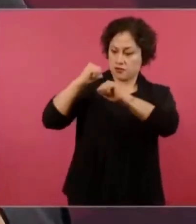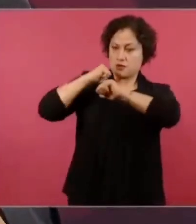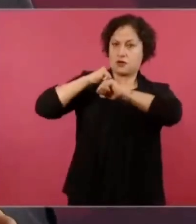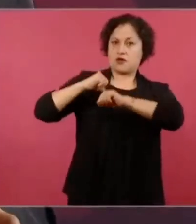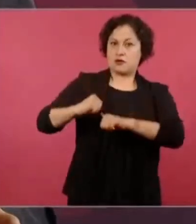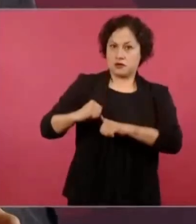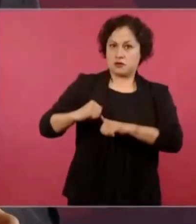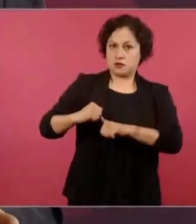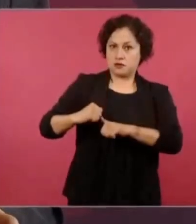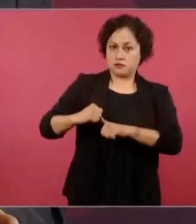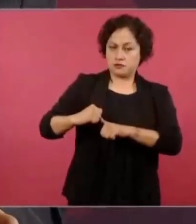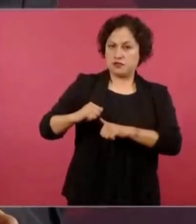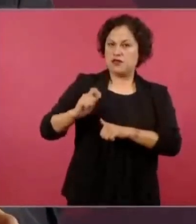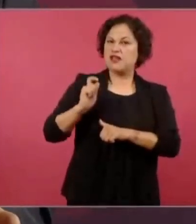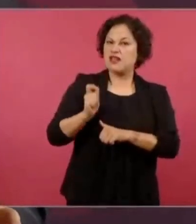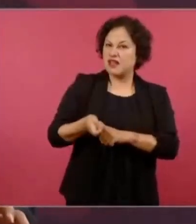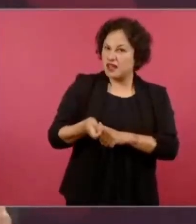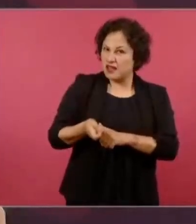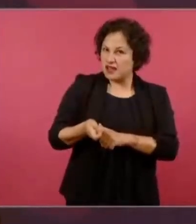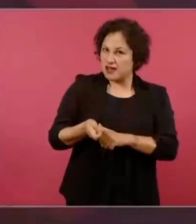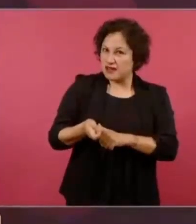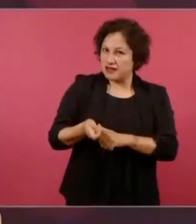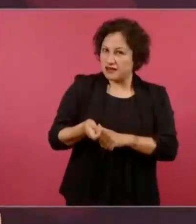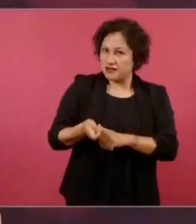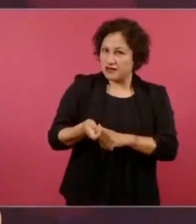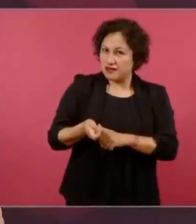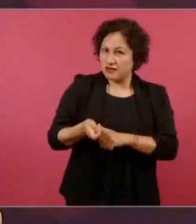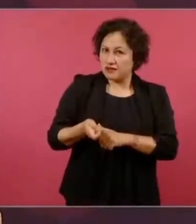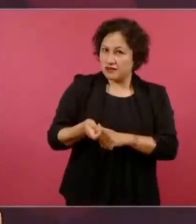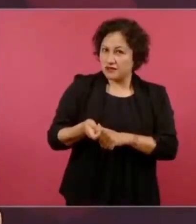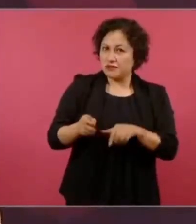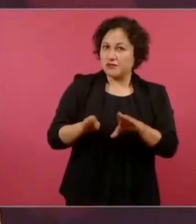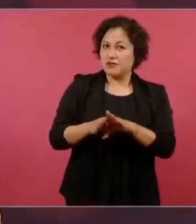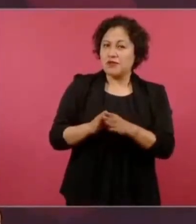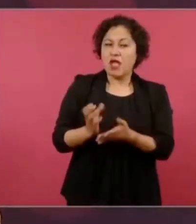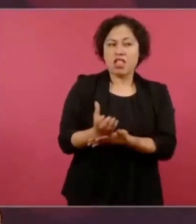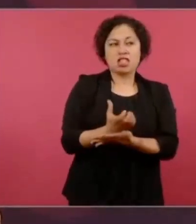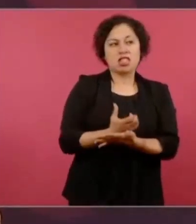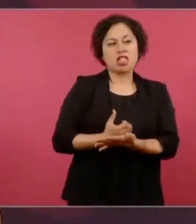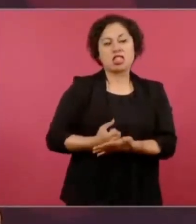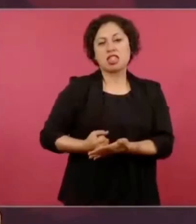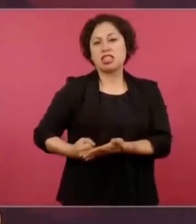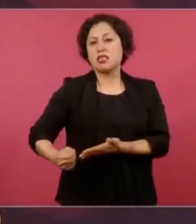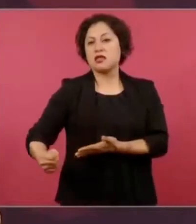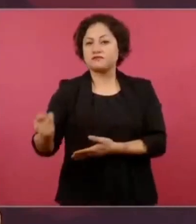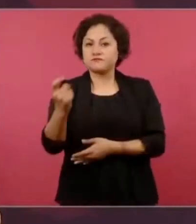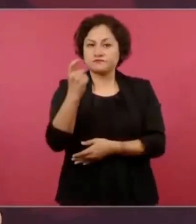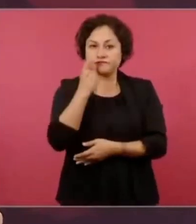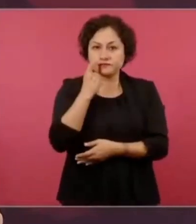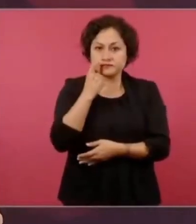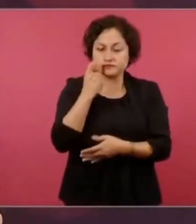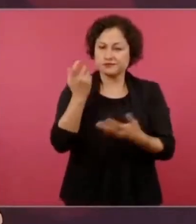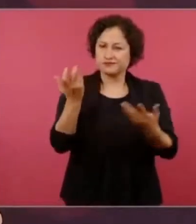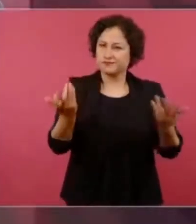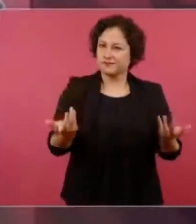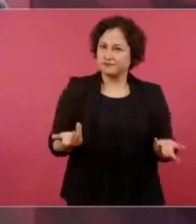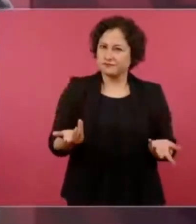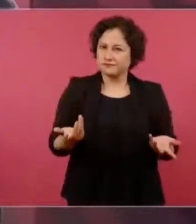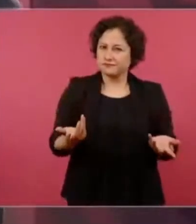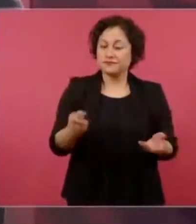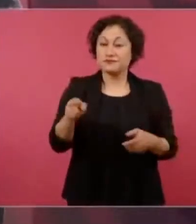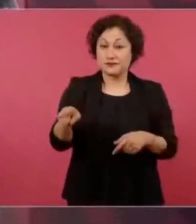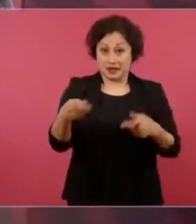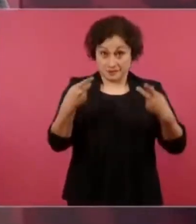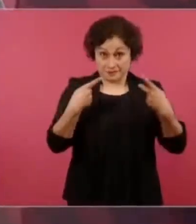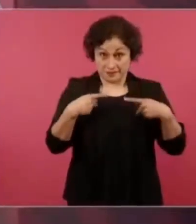se volvió la política una empresa lucrativa y ese político